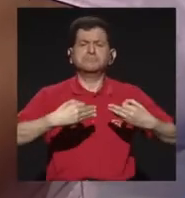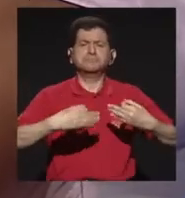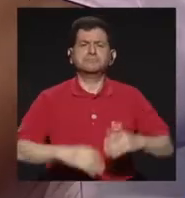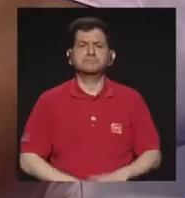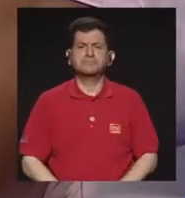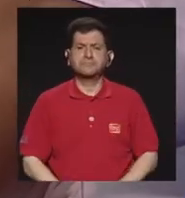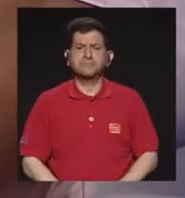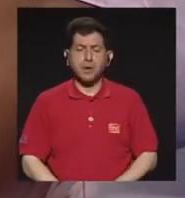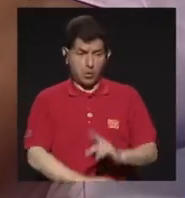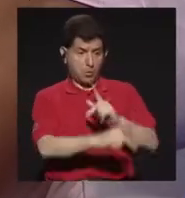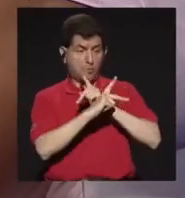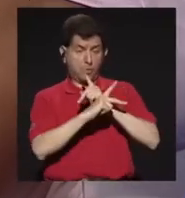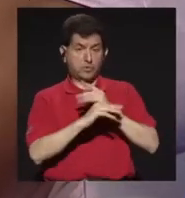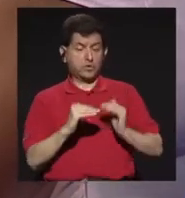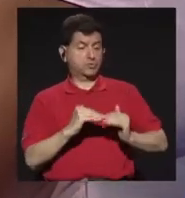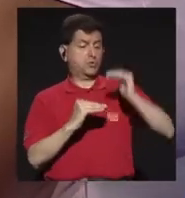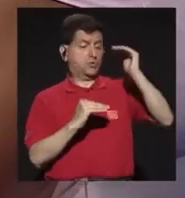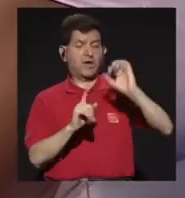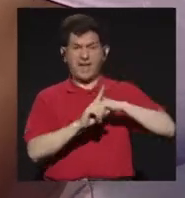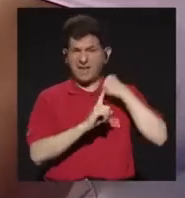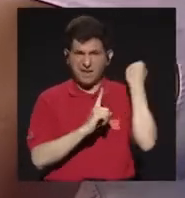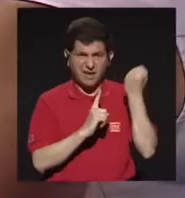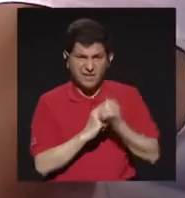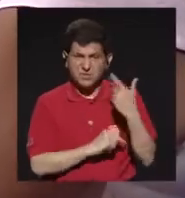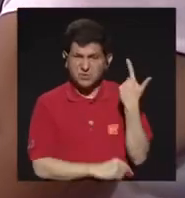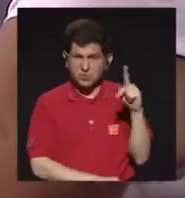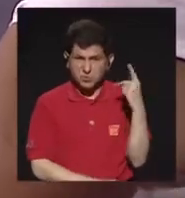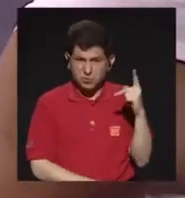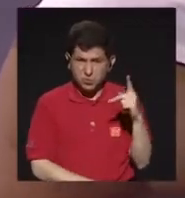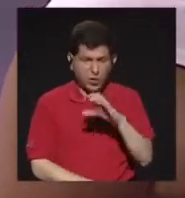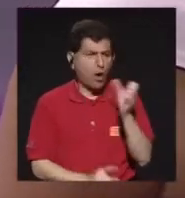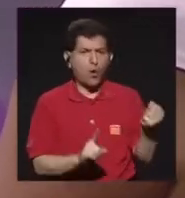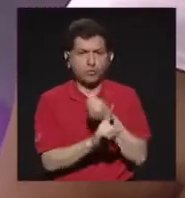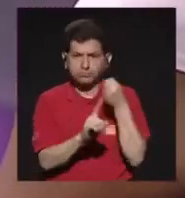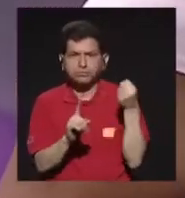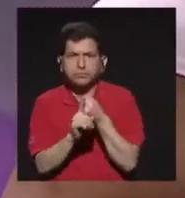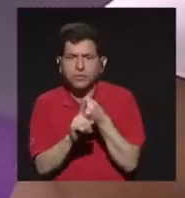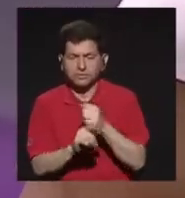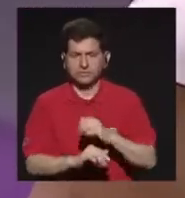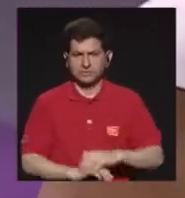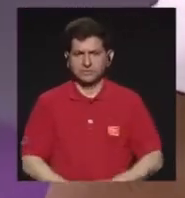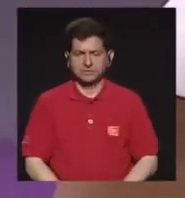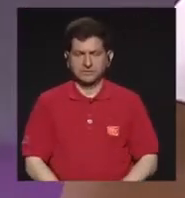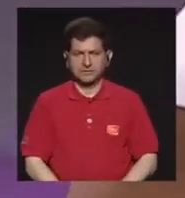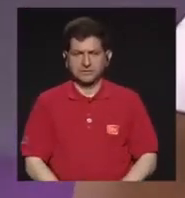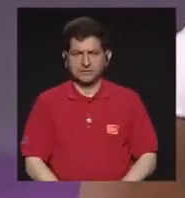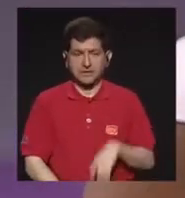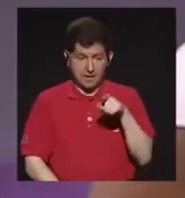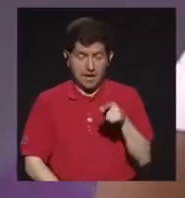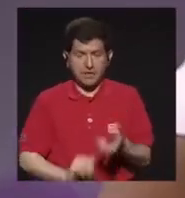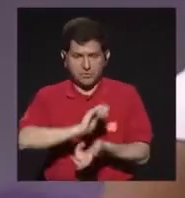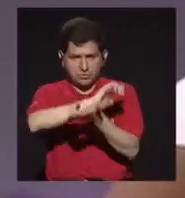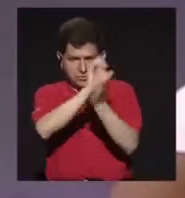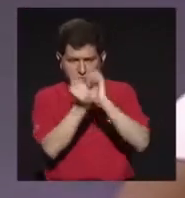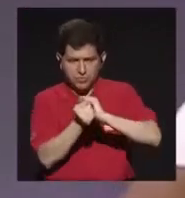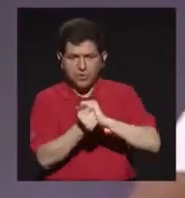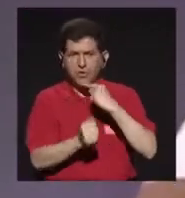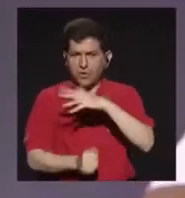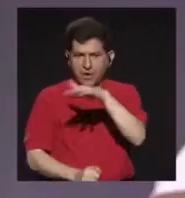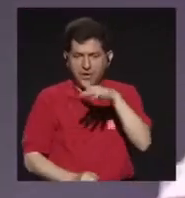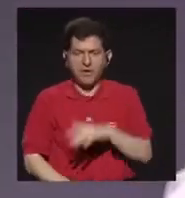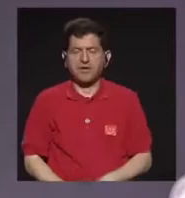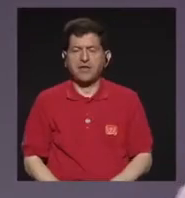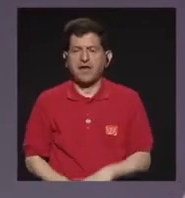podrán protegerse más de situaciones riesgosas y de violencia y esto se ha traducido en la realidad en